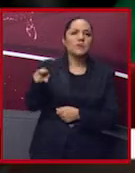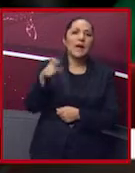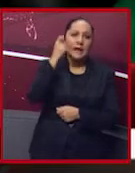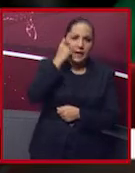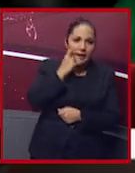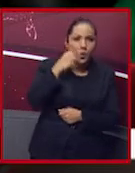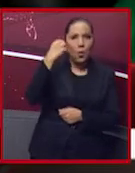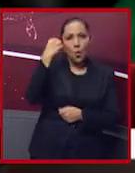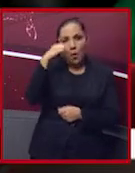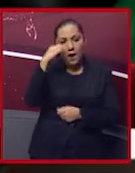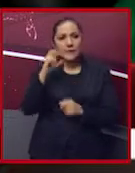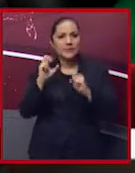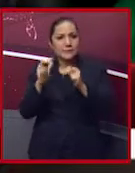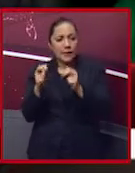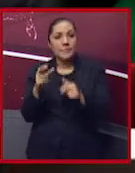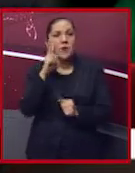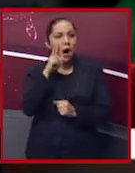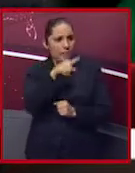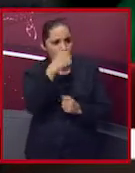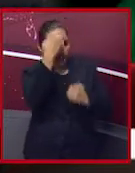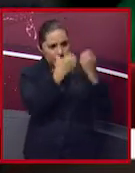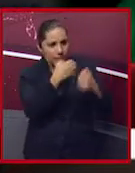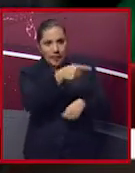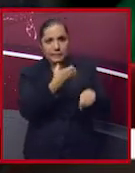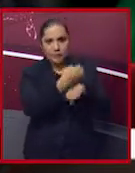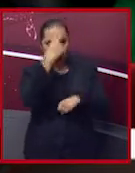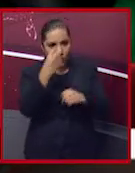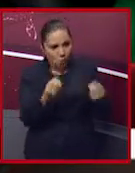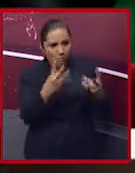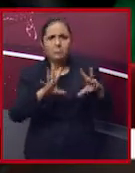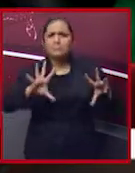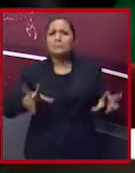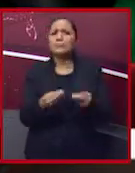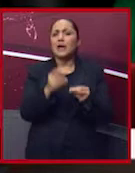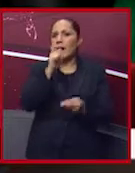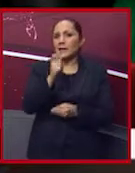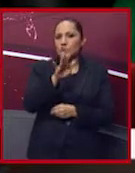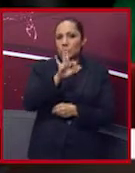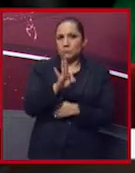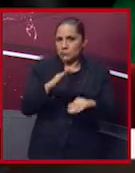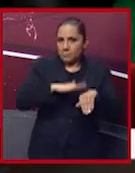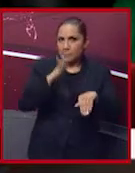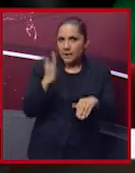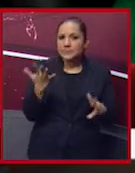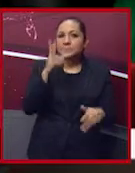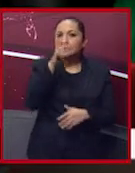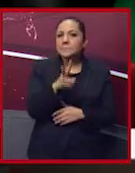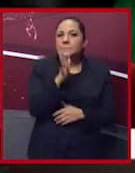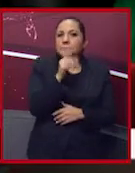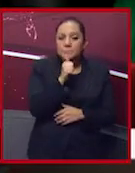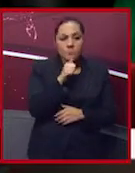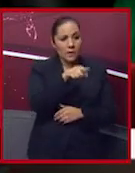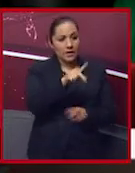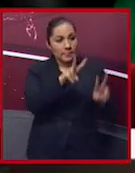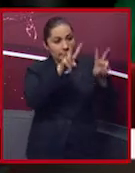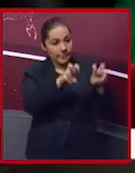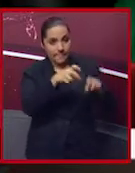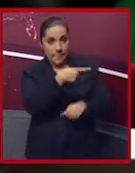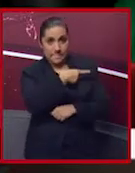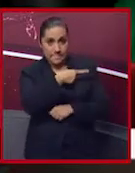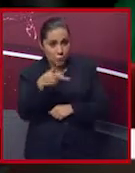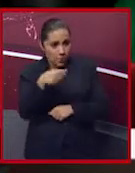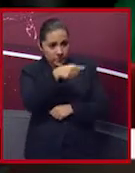metemos Estado de México, pues ya tenemos más de la mitad. Entonces, o sea, no podemos separar este combate a la pobreza extrema si